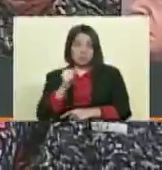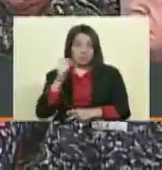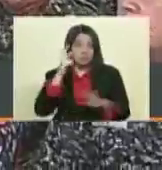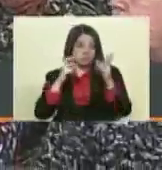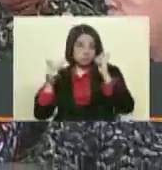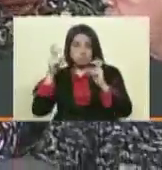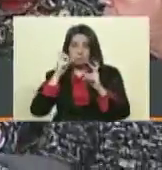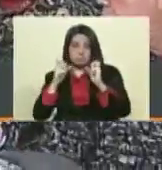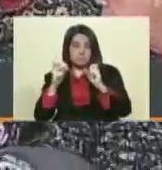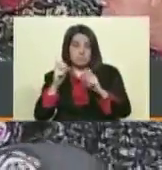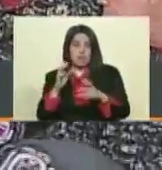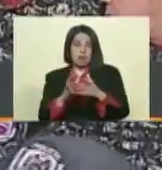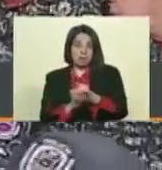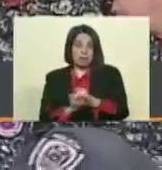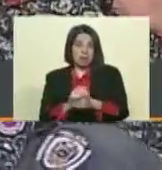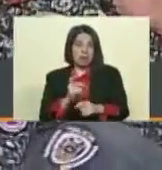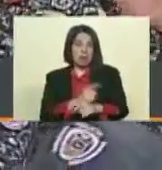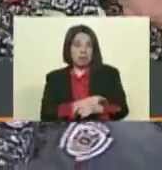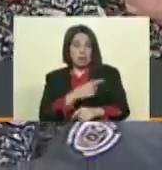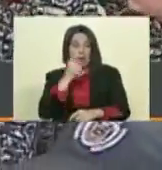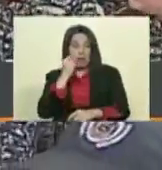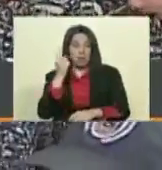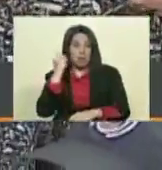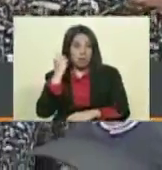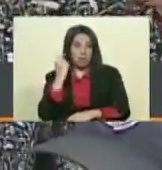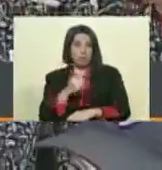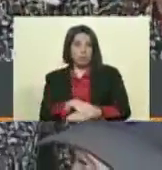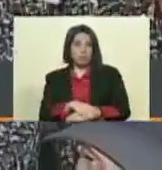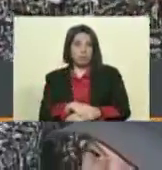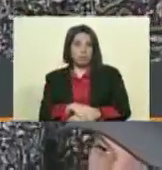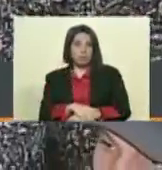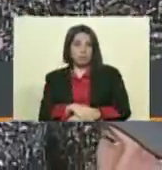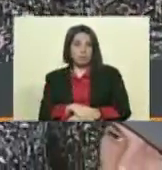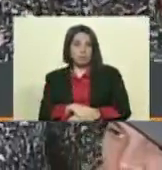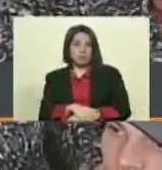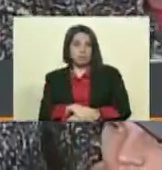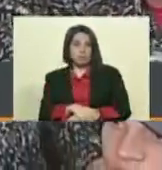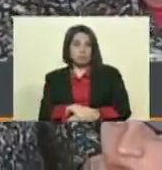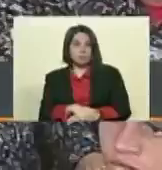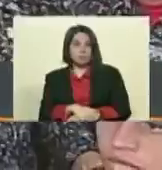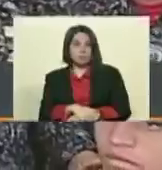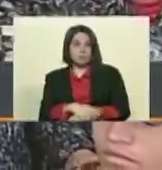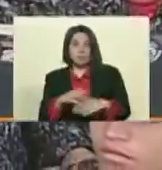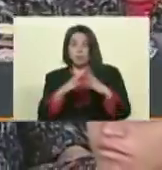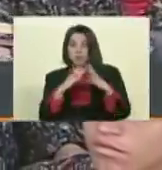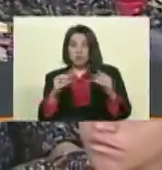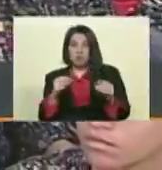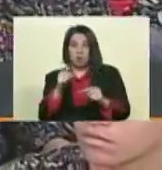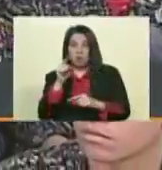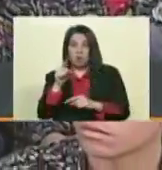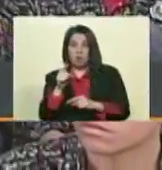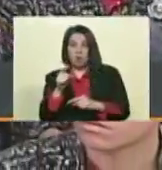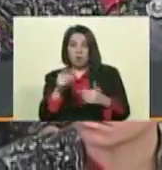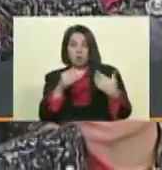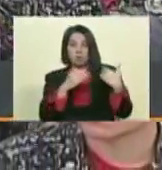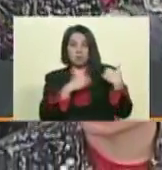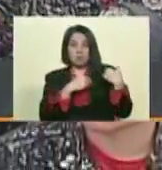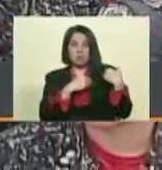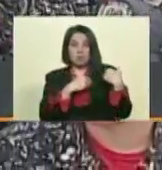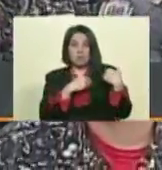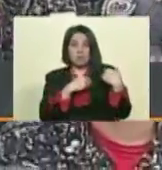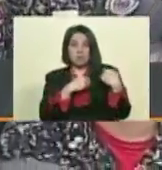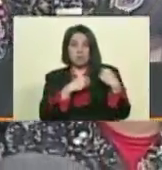escuchan, queridos hermanos, queridas hermanas de las policías del país, todo lo que tiene que ver con los sistemas